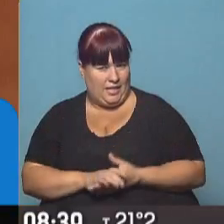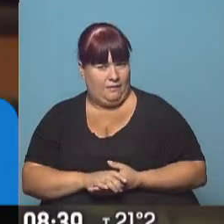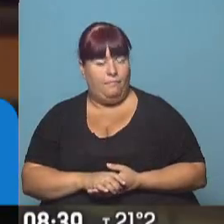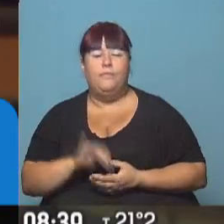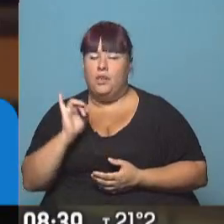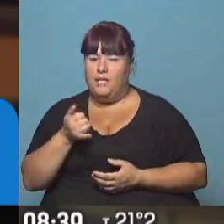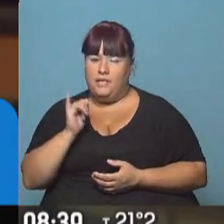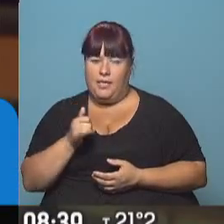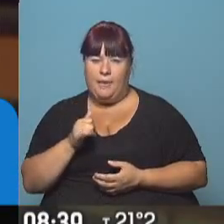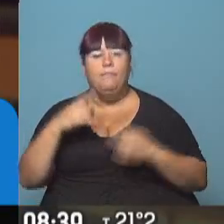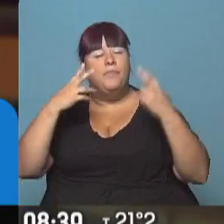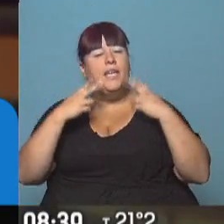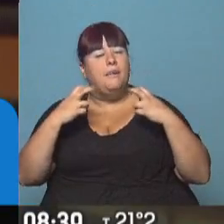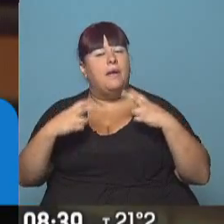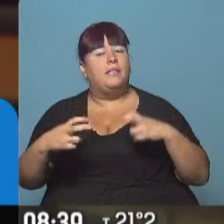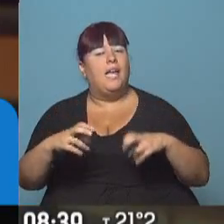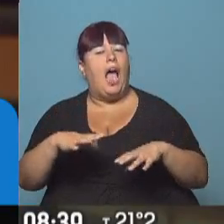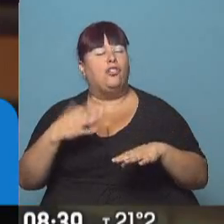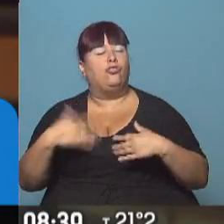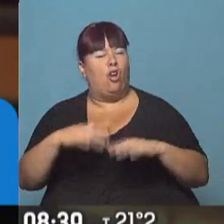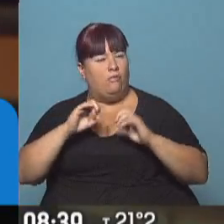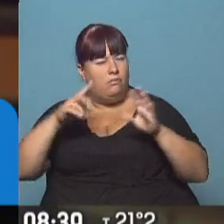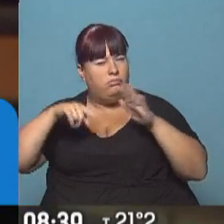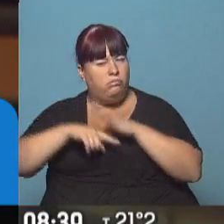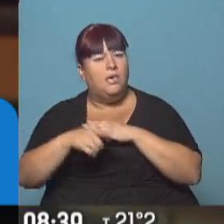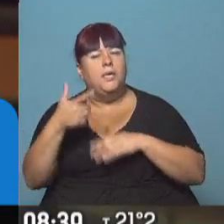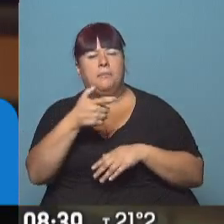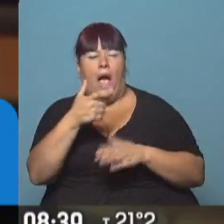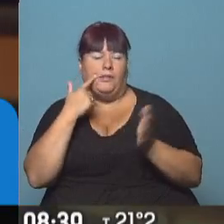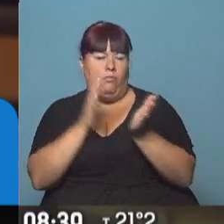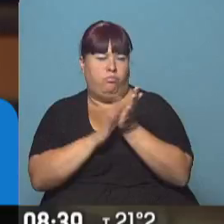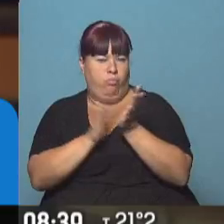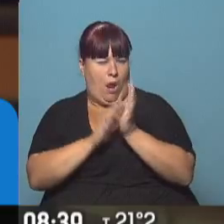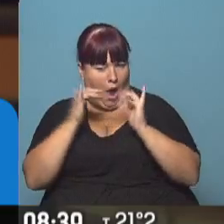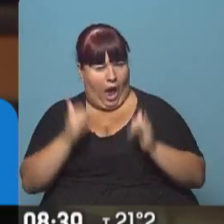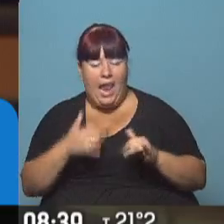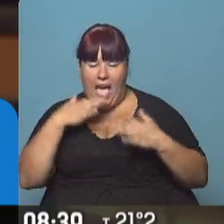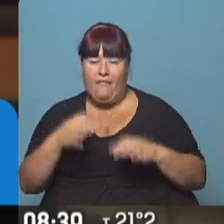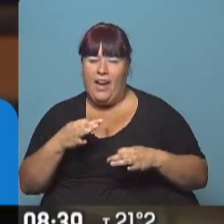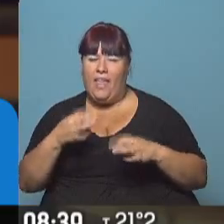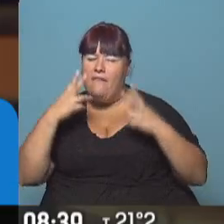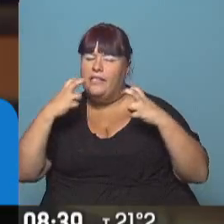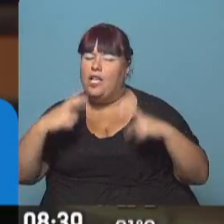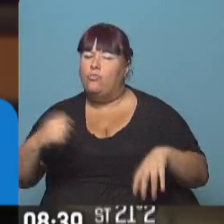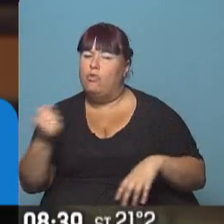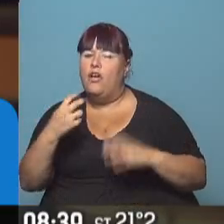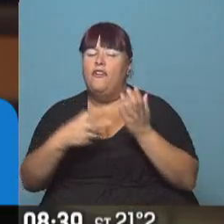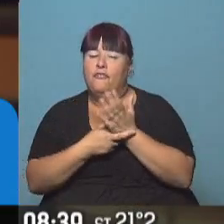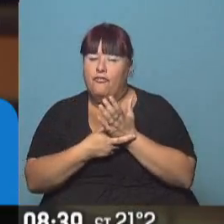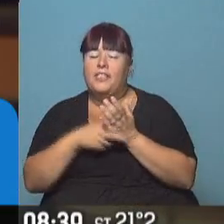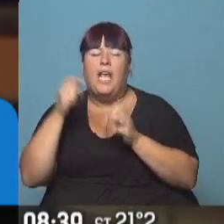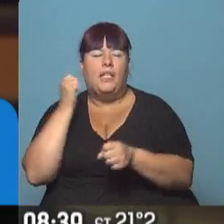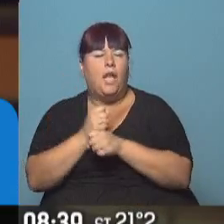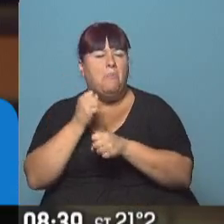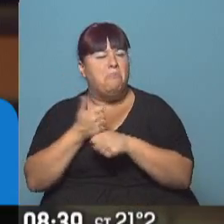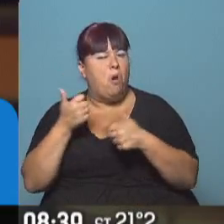travesti? Sí, es una investigación muy seria, el crimen está muy documentado, es realmente una gran investigación. Sí. La Fiscalía en Instrucción